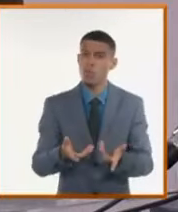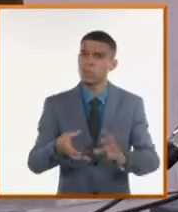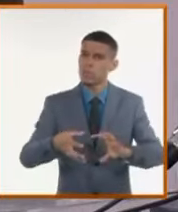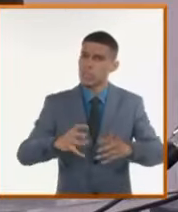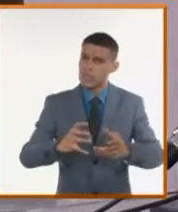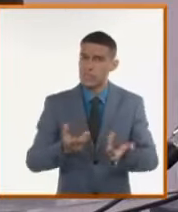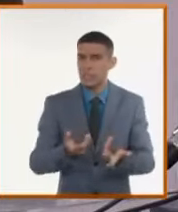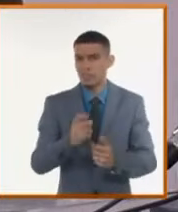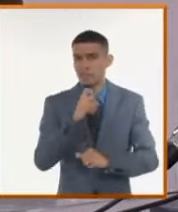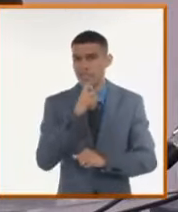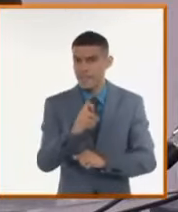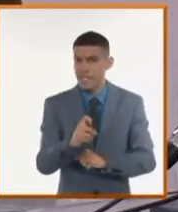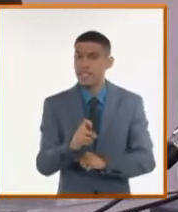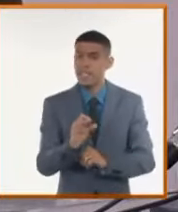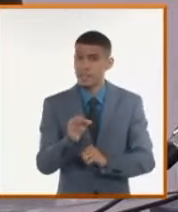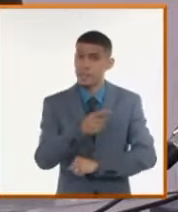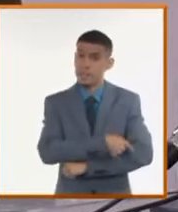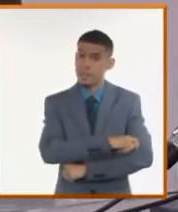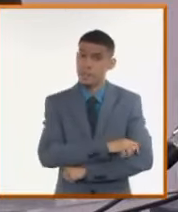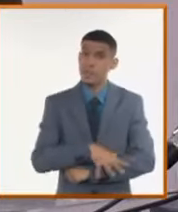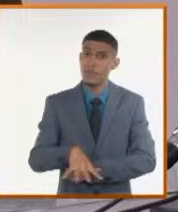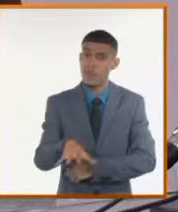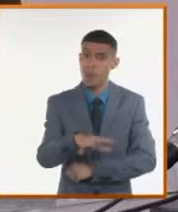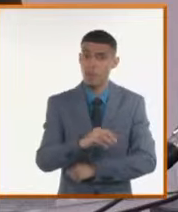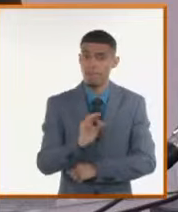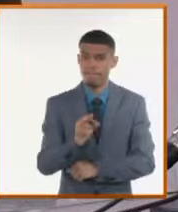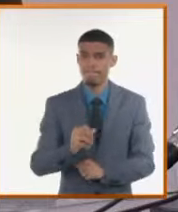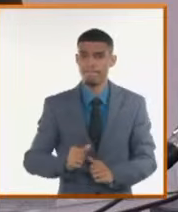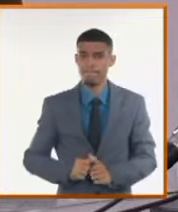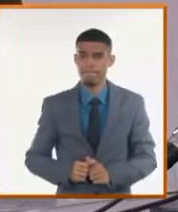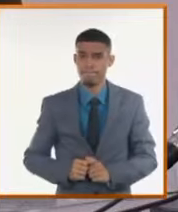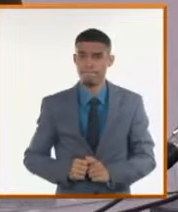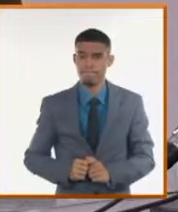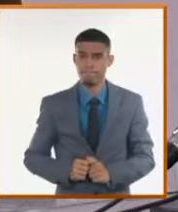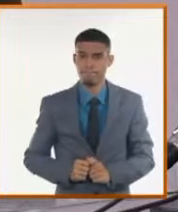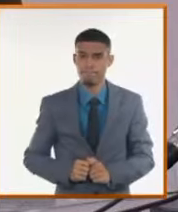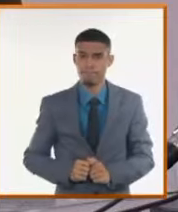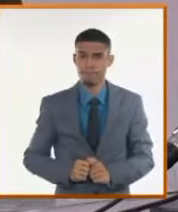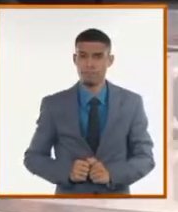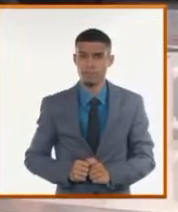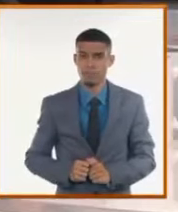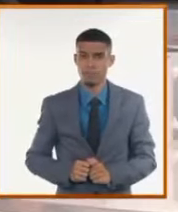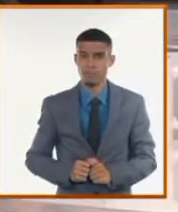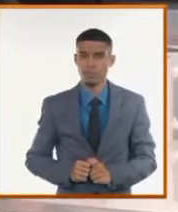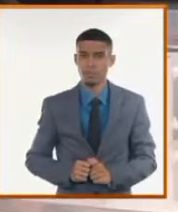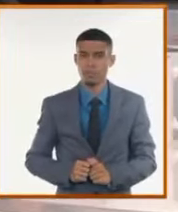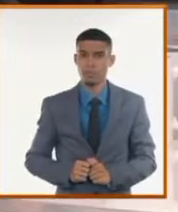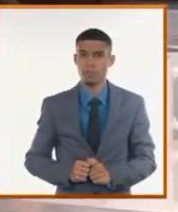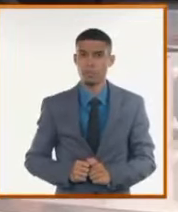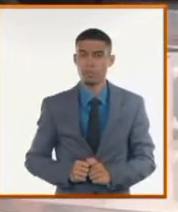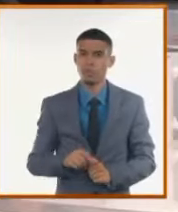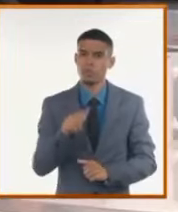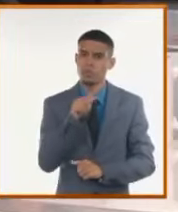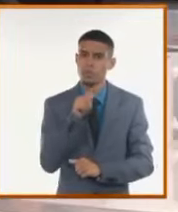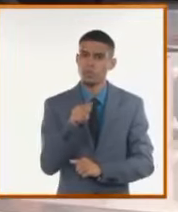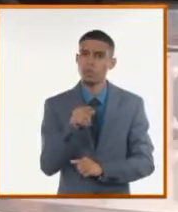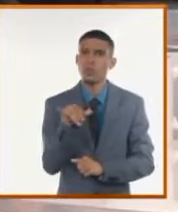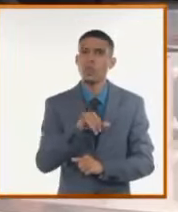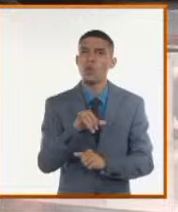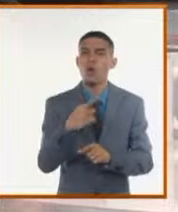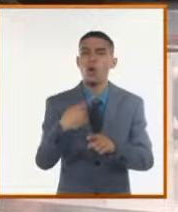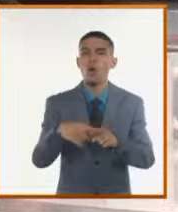para para la la capital en el ámbito del del transporte eh Cuando se habla también del expreso